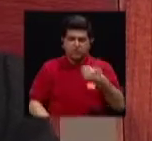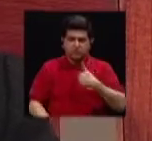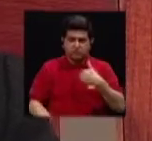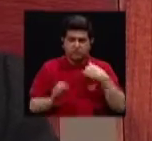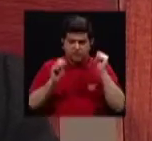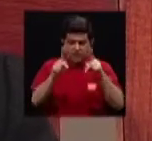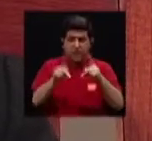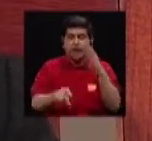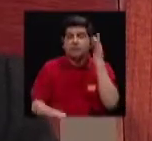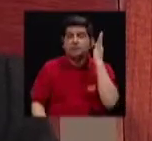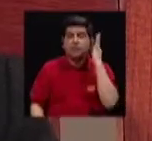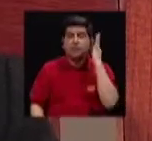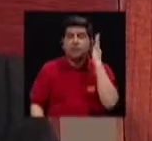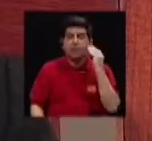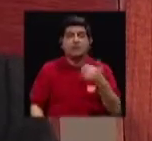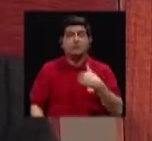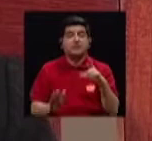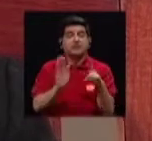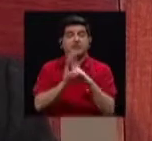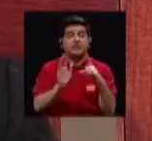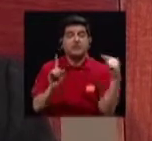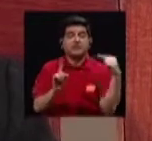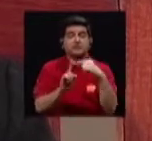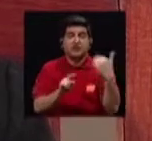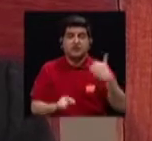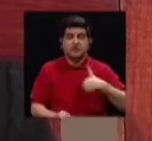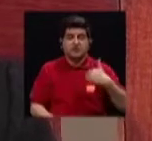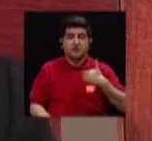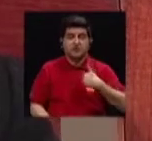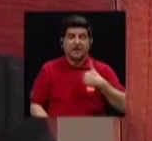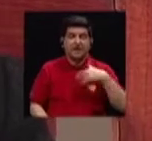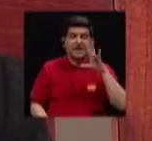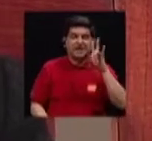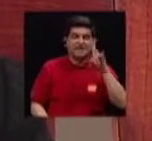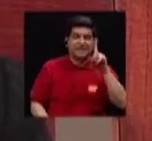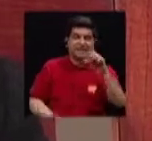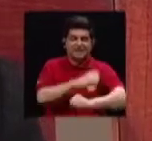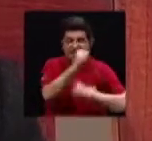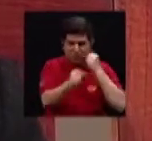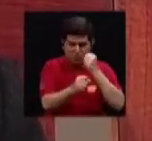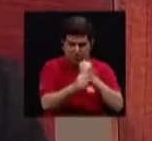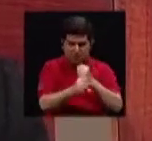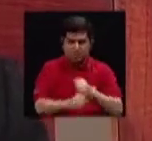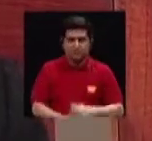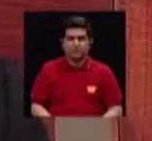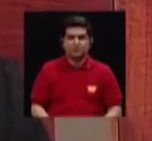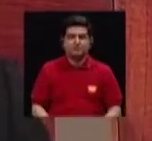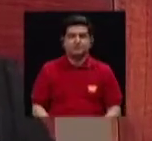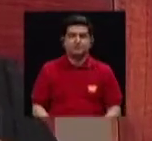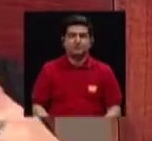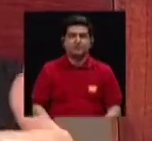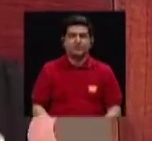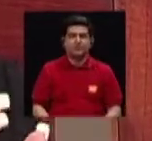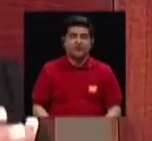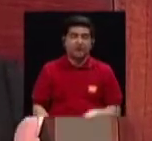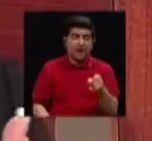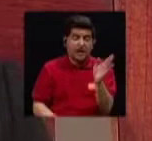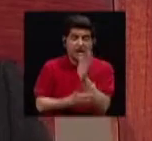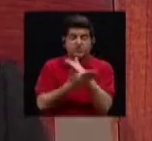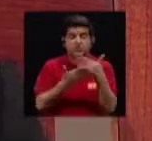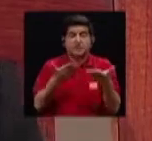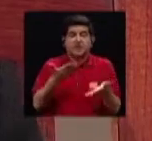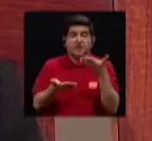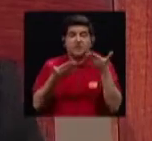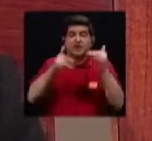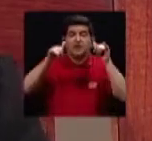mujer tiene derecho hasta que el señor tenga 71 años, ¿verdad? Entonces, eso es algo que prácticamente se